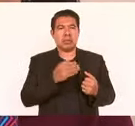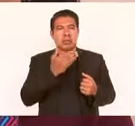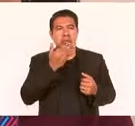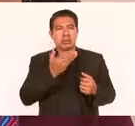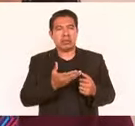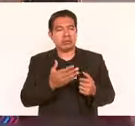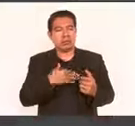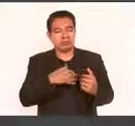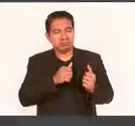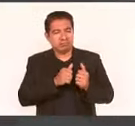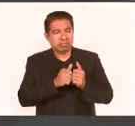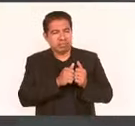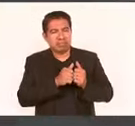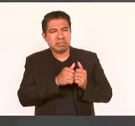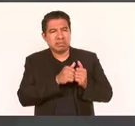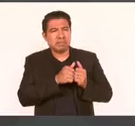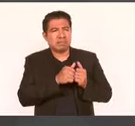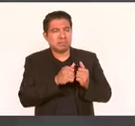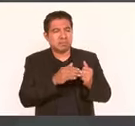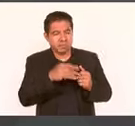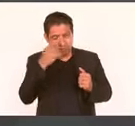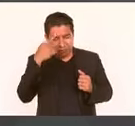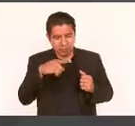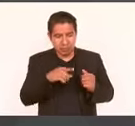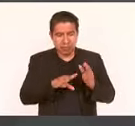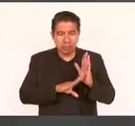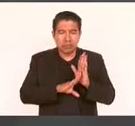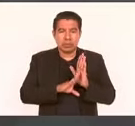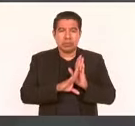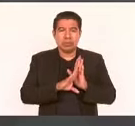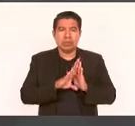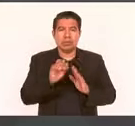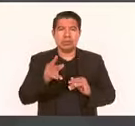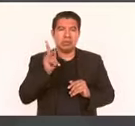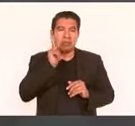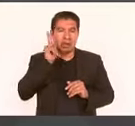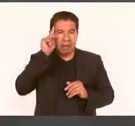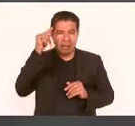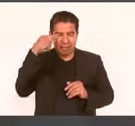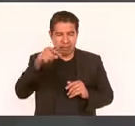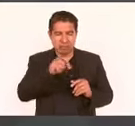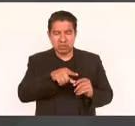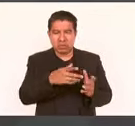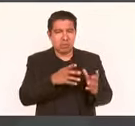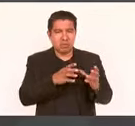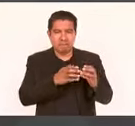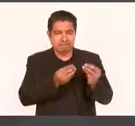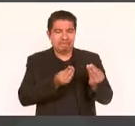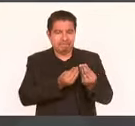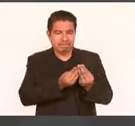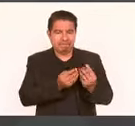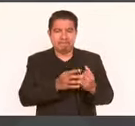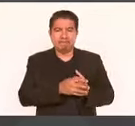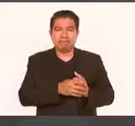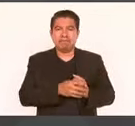muy cercana al pensamiento del Papa Francisco, que para mí